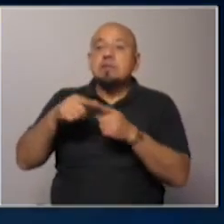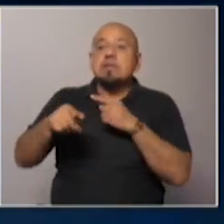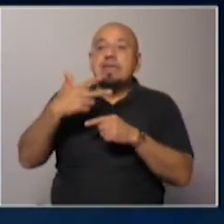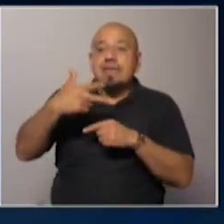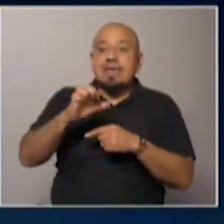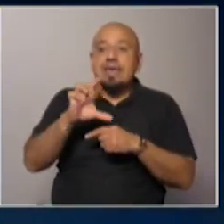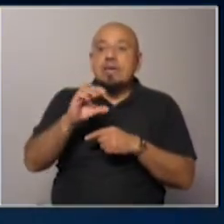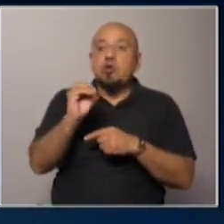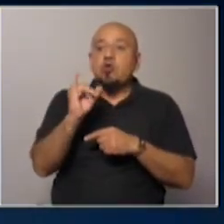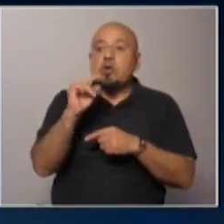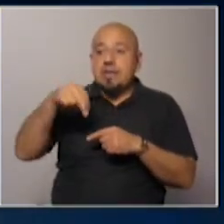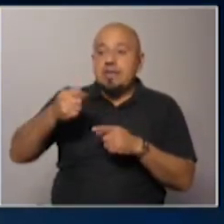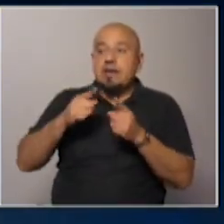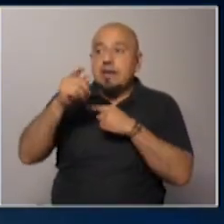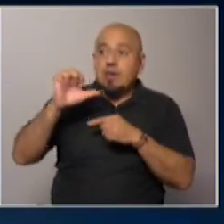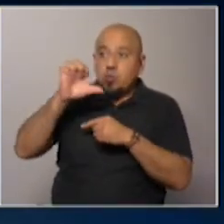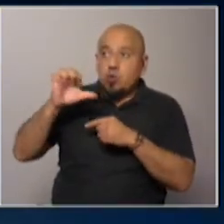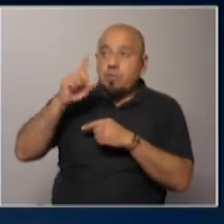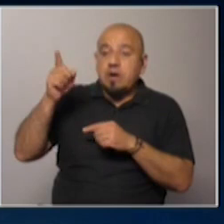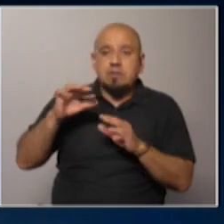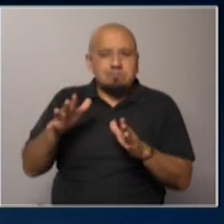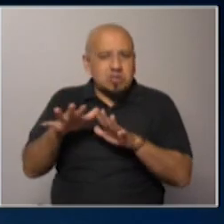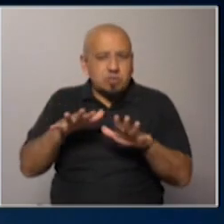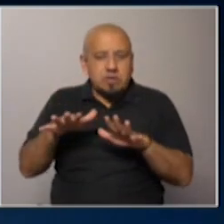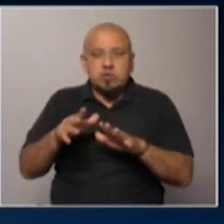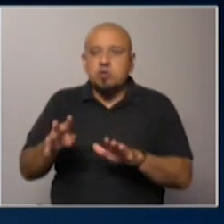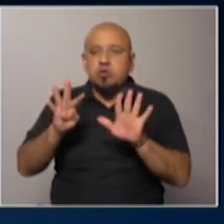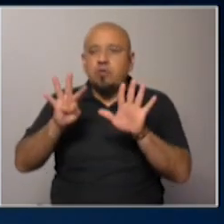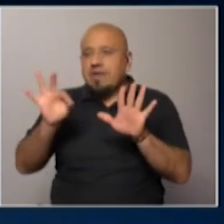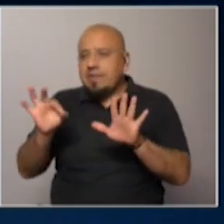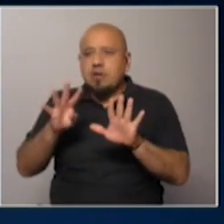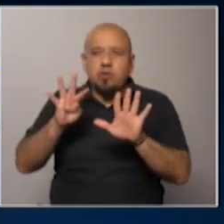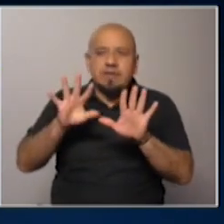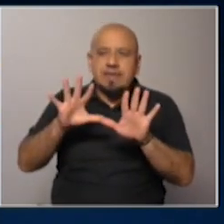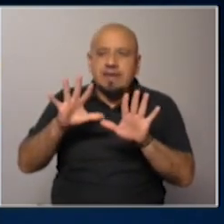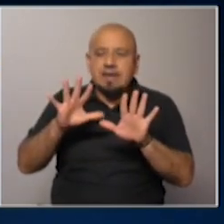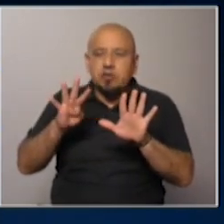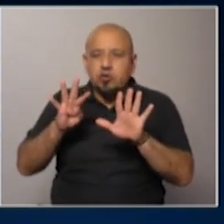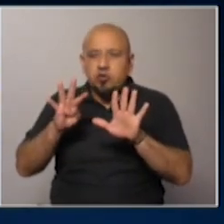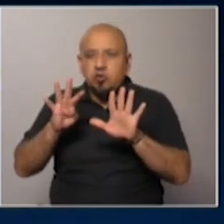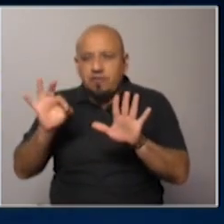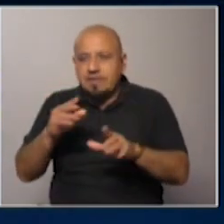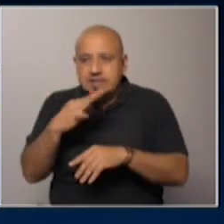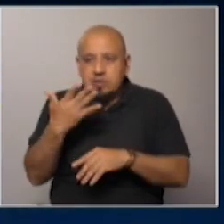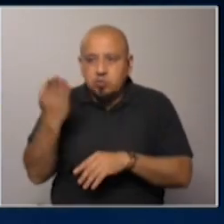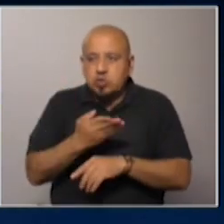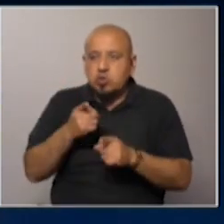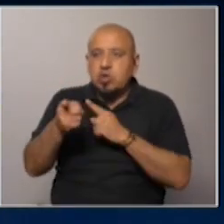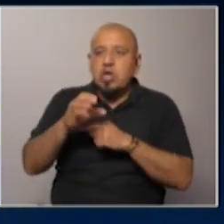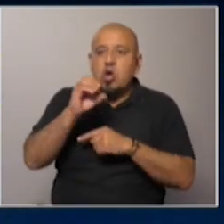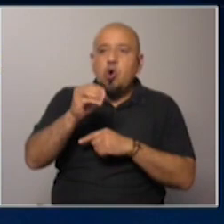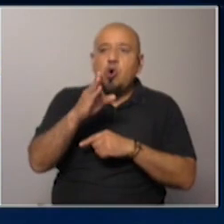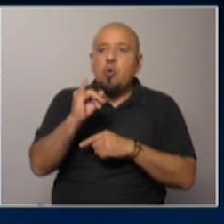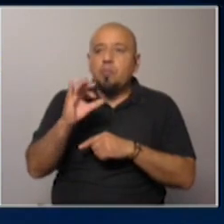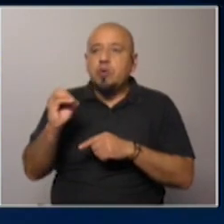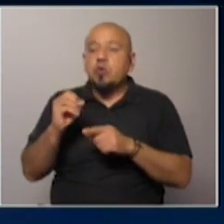mercados de canadá también de europa sobre todo alrededor del 90 95 por ciento del opio de la producción de opio